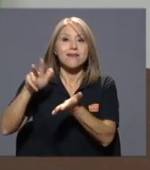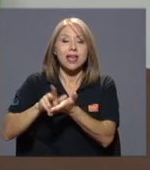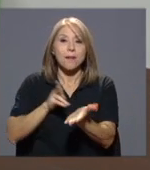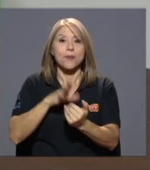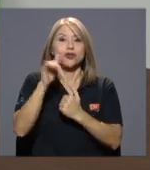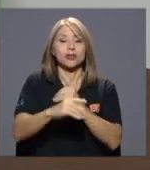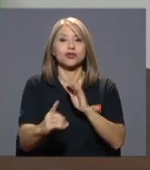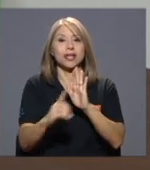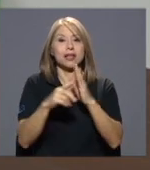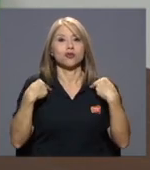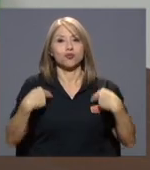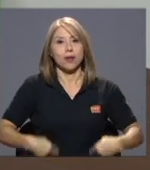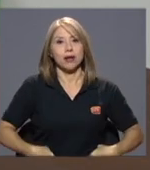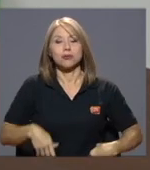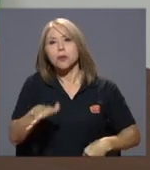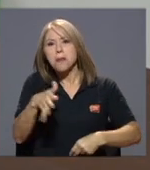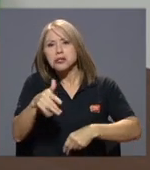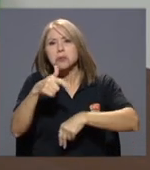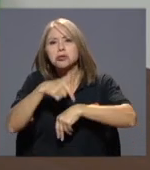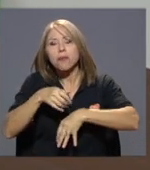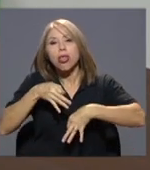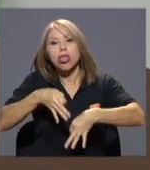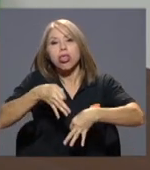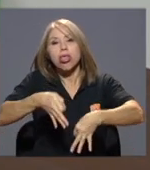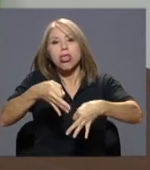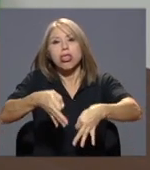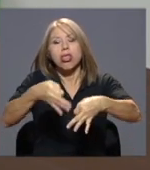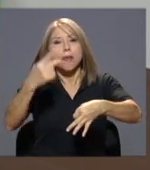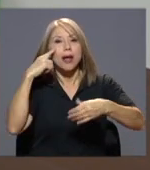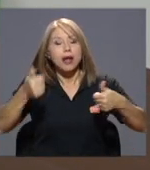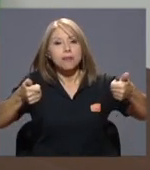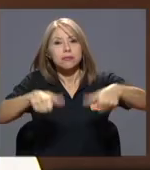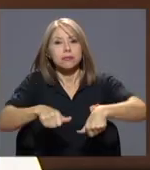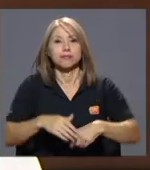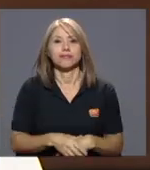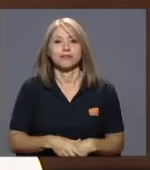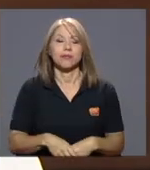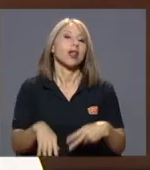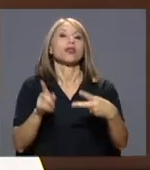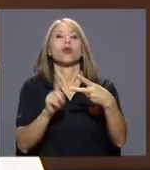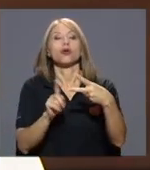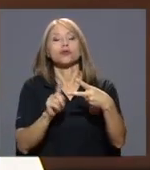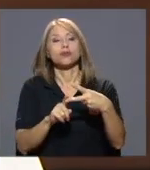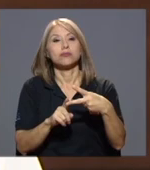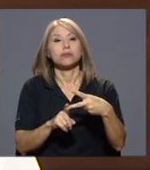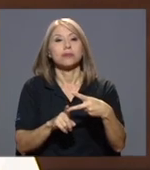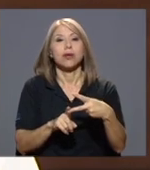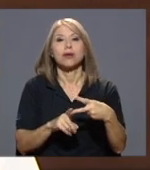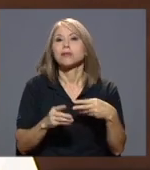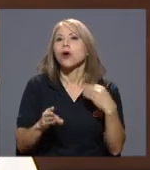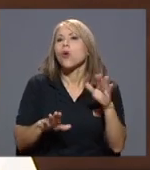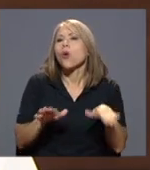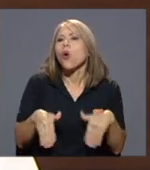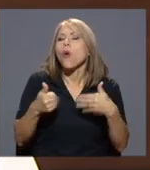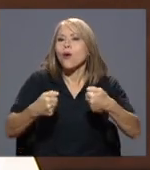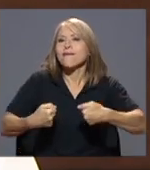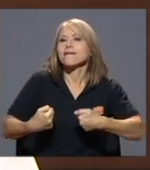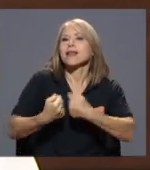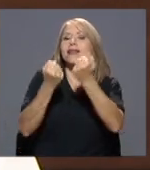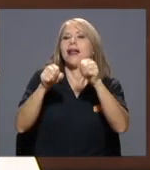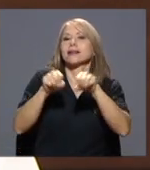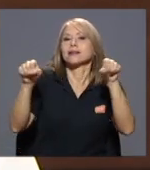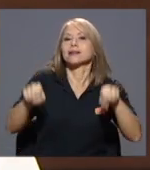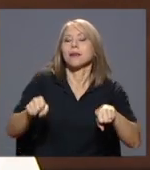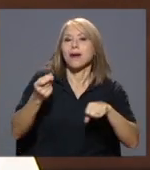más o menos un proyecto de ley que va con esa perspectiva. Uno. Dos, ¿cómo enfrentar al sistema financiero?